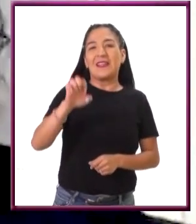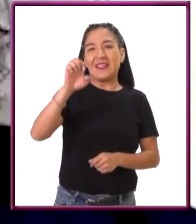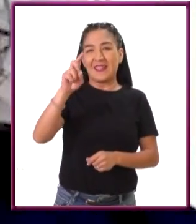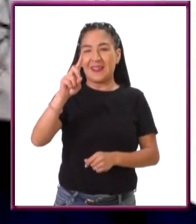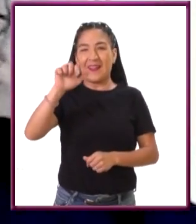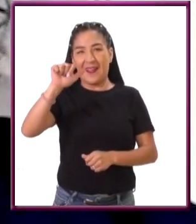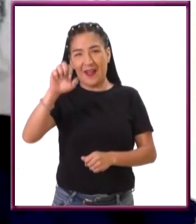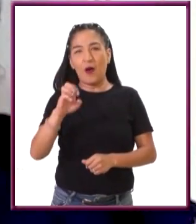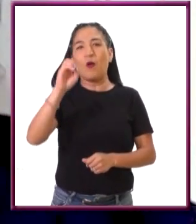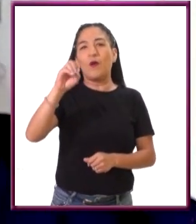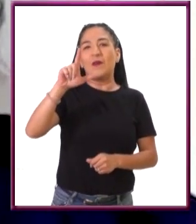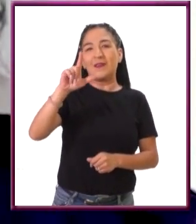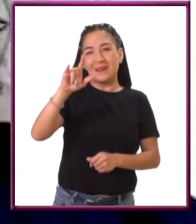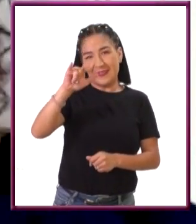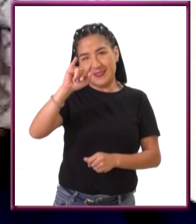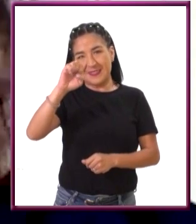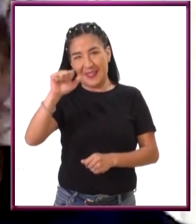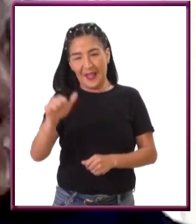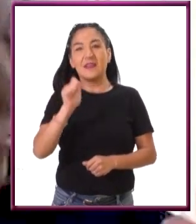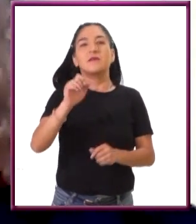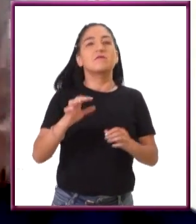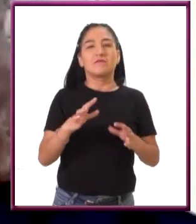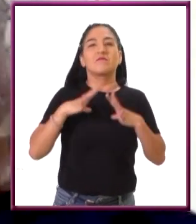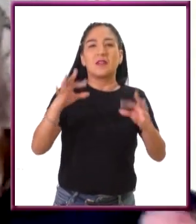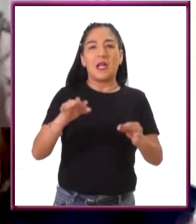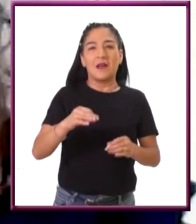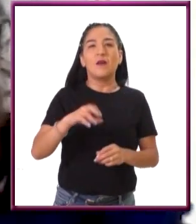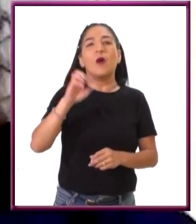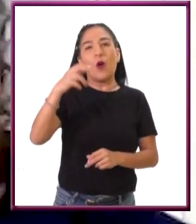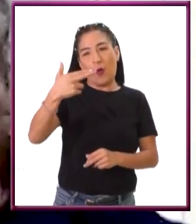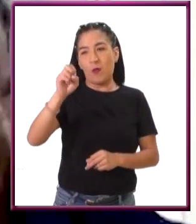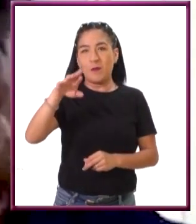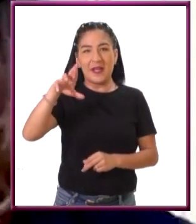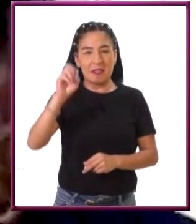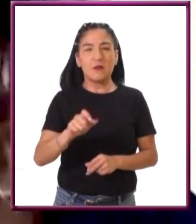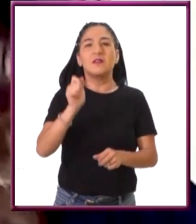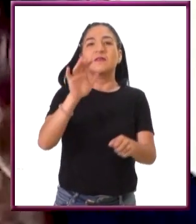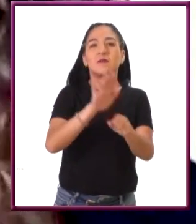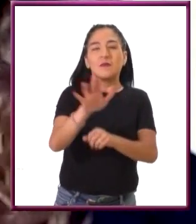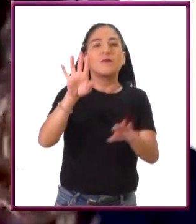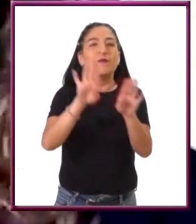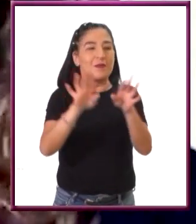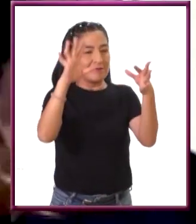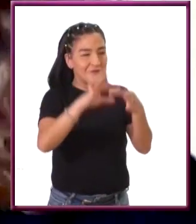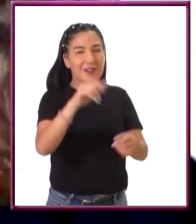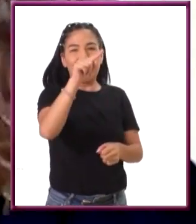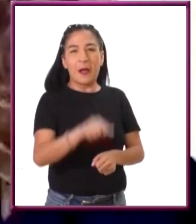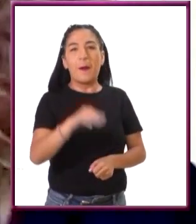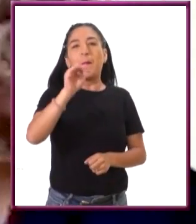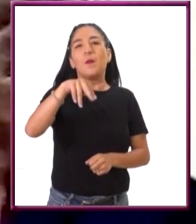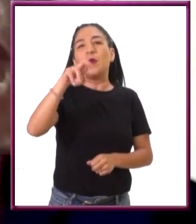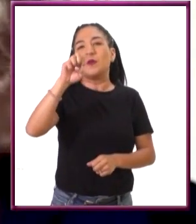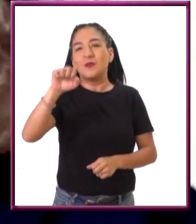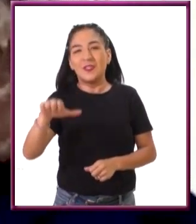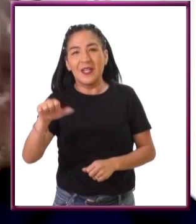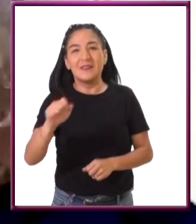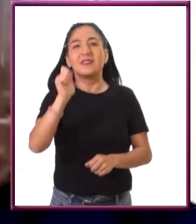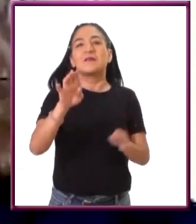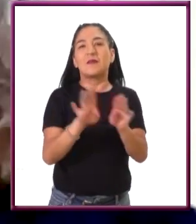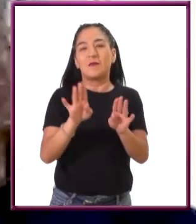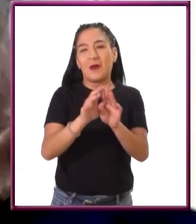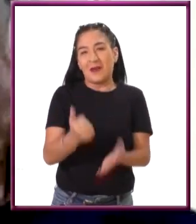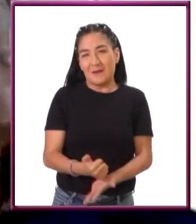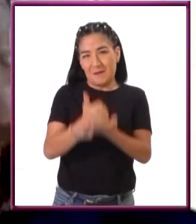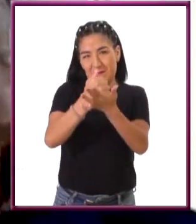Odisea, empiezan con Homero invocando a las musas, ¿no? Nárrame, oh musa, ¿no? Y era como una especie como